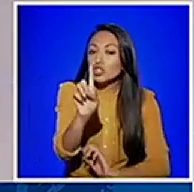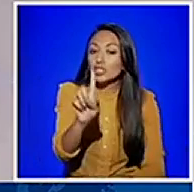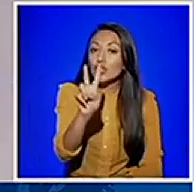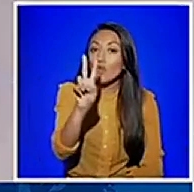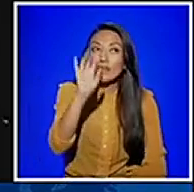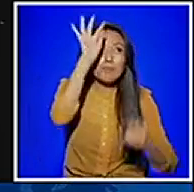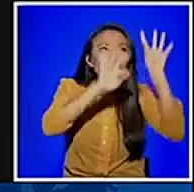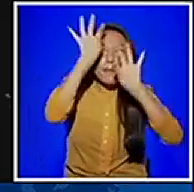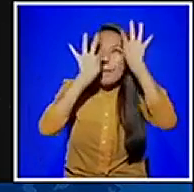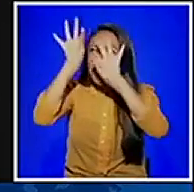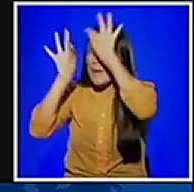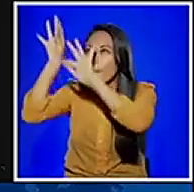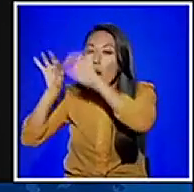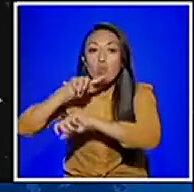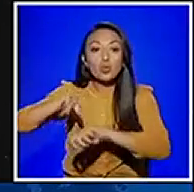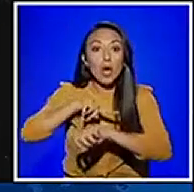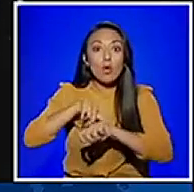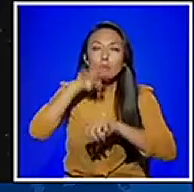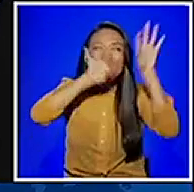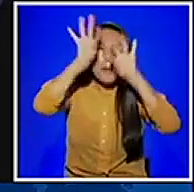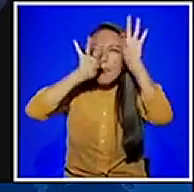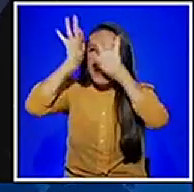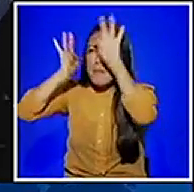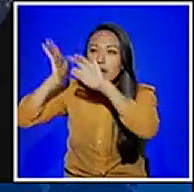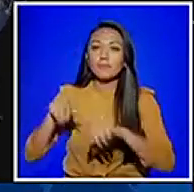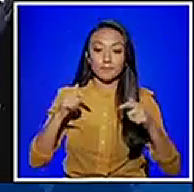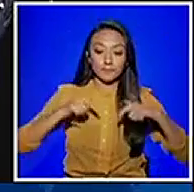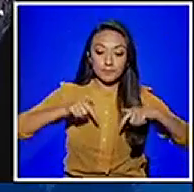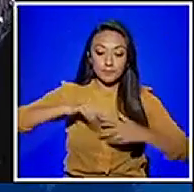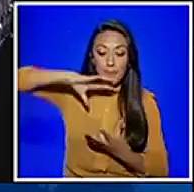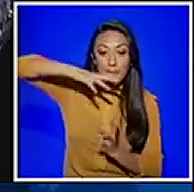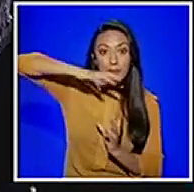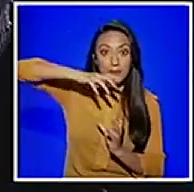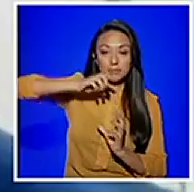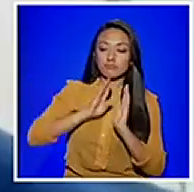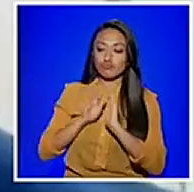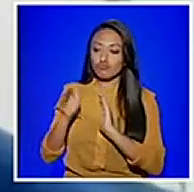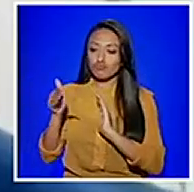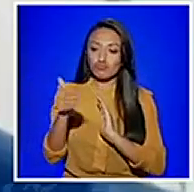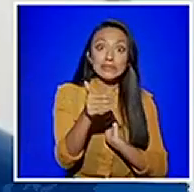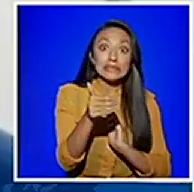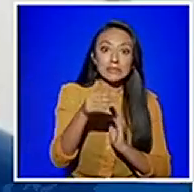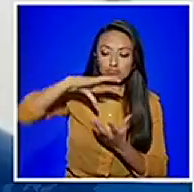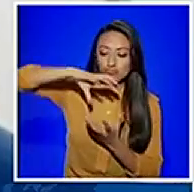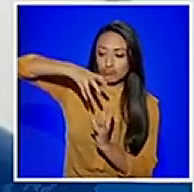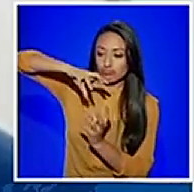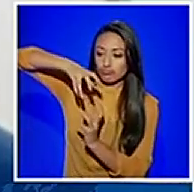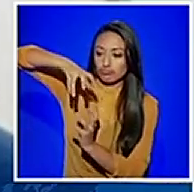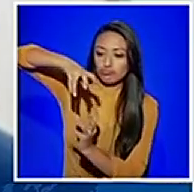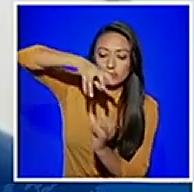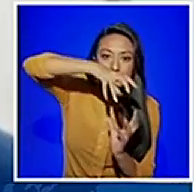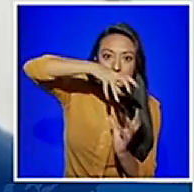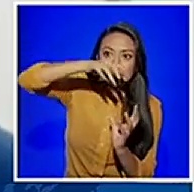hora, generados por un asteroide. Y nuestro planeta, cuando pasa por esa región, lo que hace el campo gravitatorio de la Tierra es